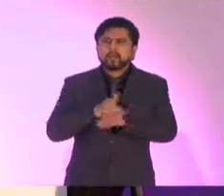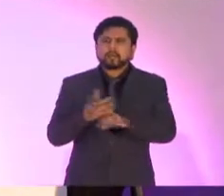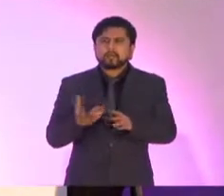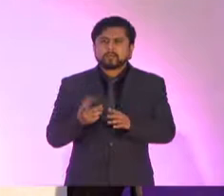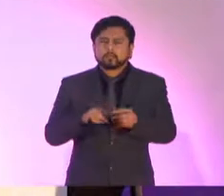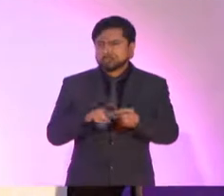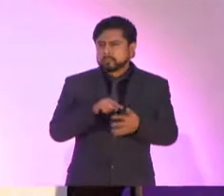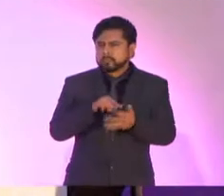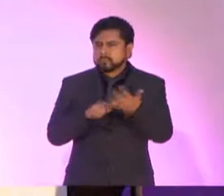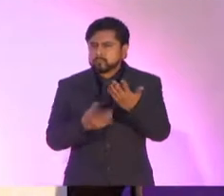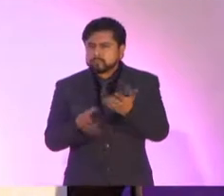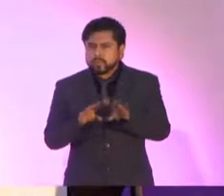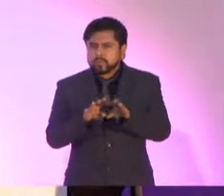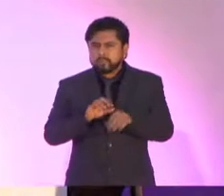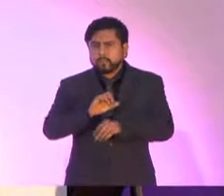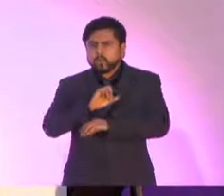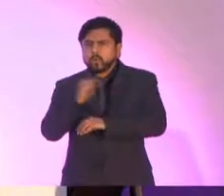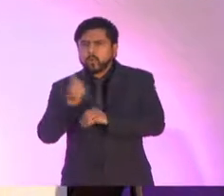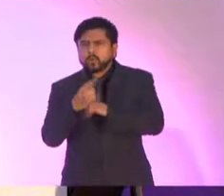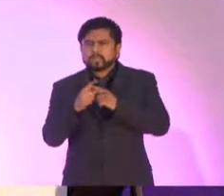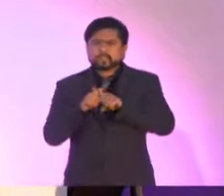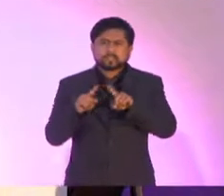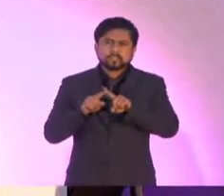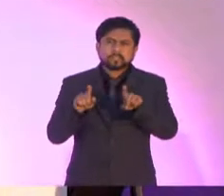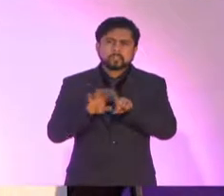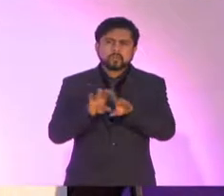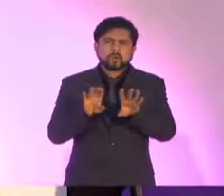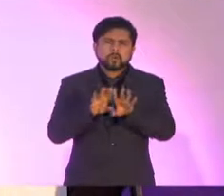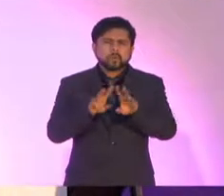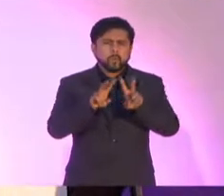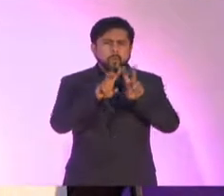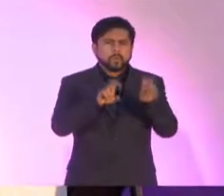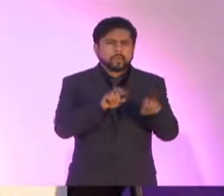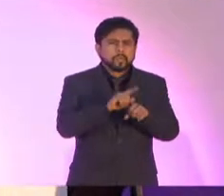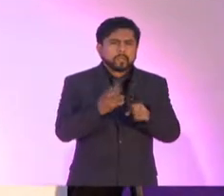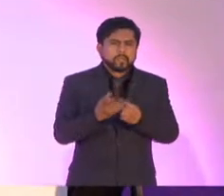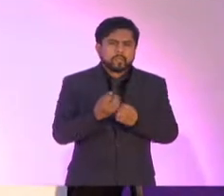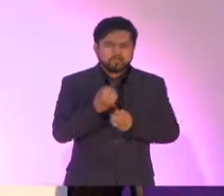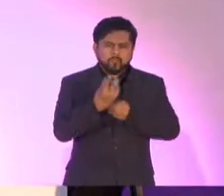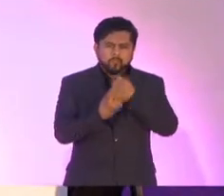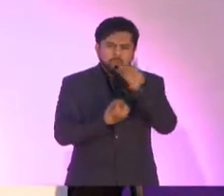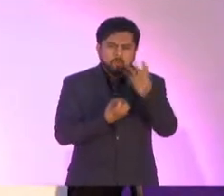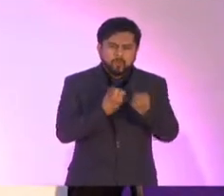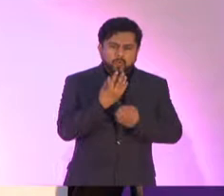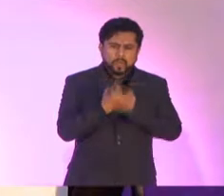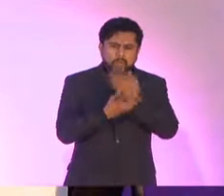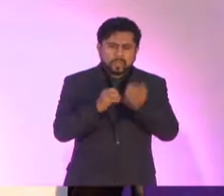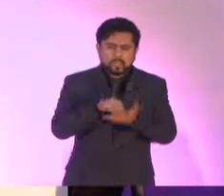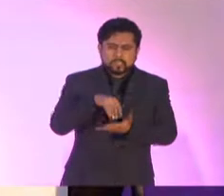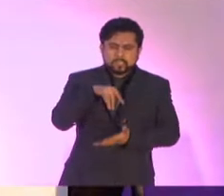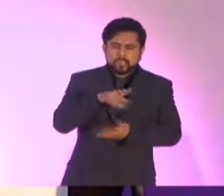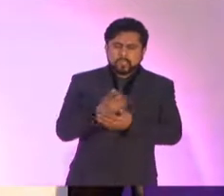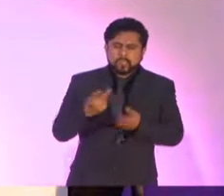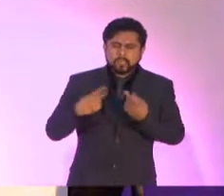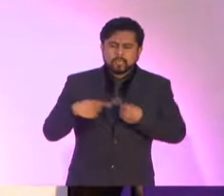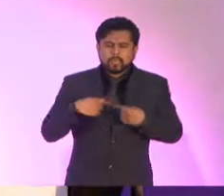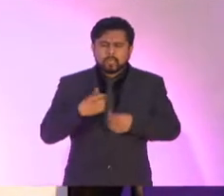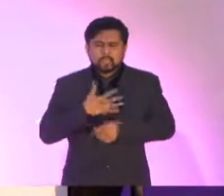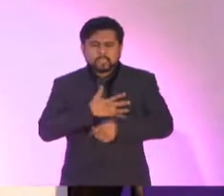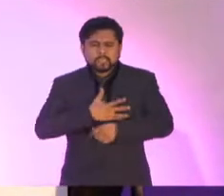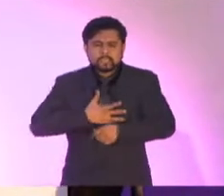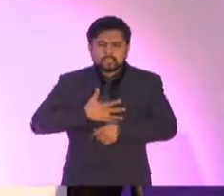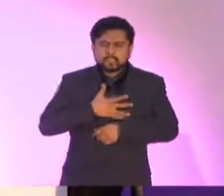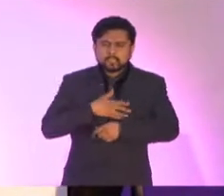los dedos. Otra presencia constante es la del fuego, de la chispa que lo precede y las cenizas en que los amantes terminan